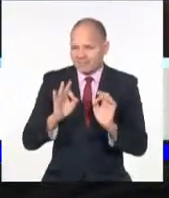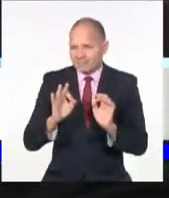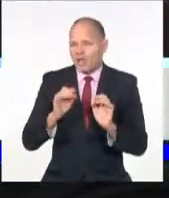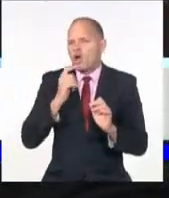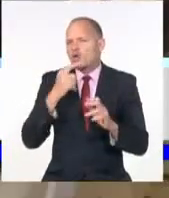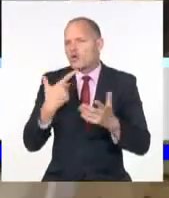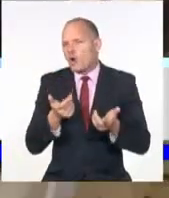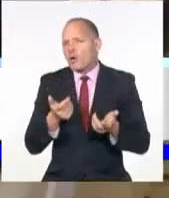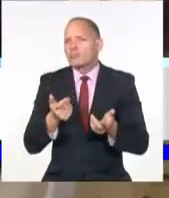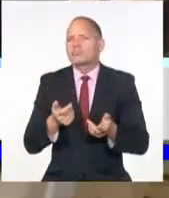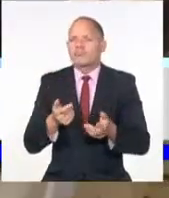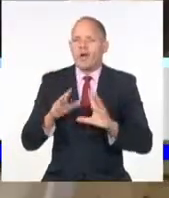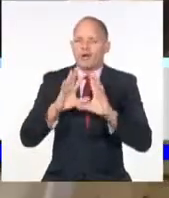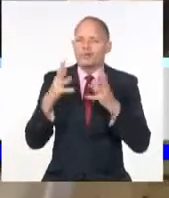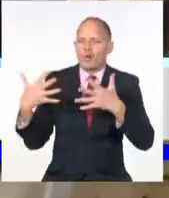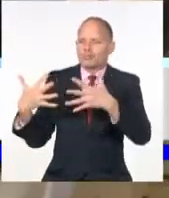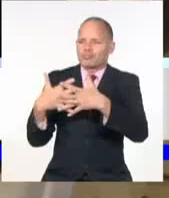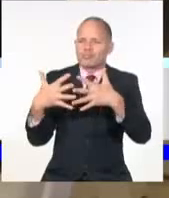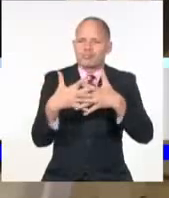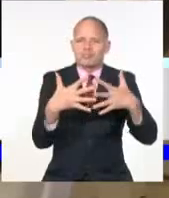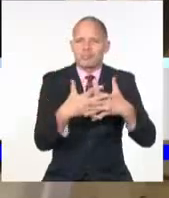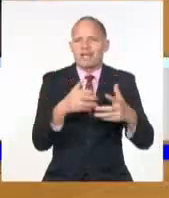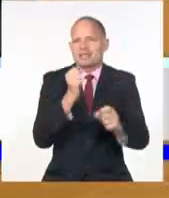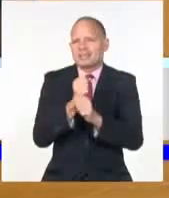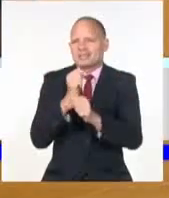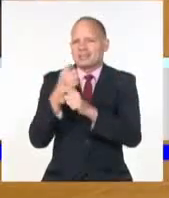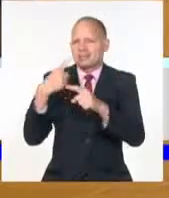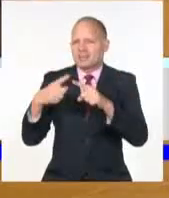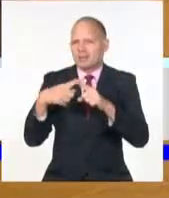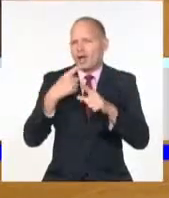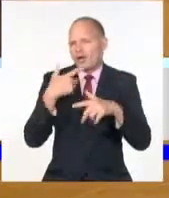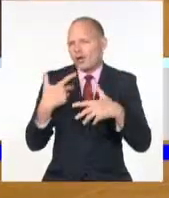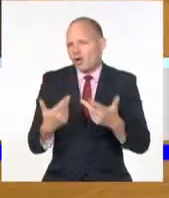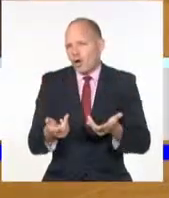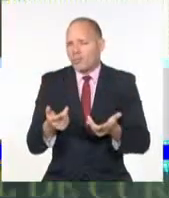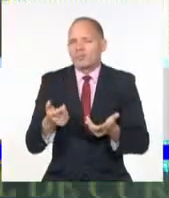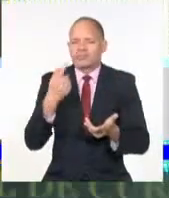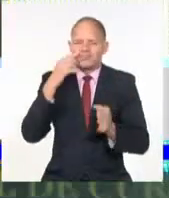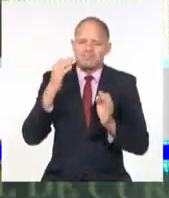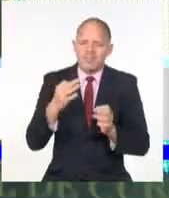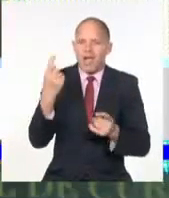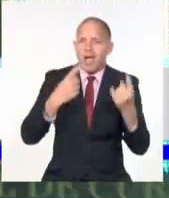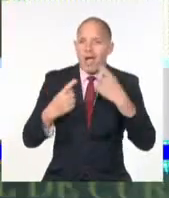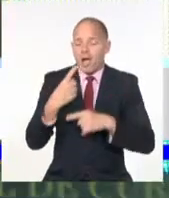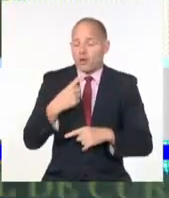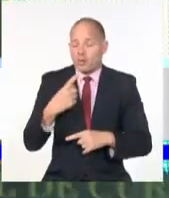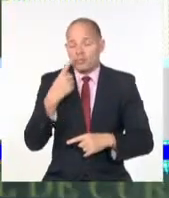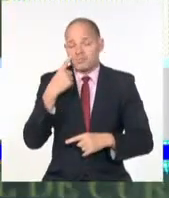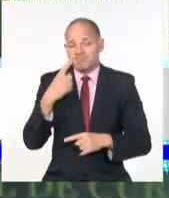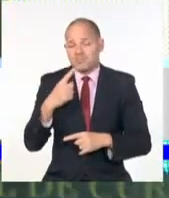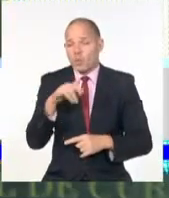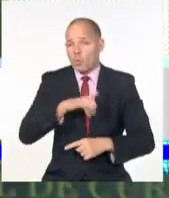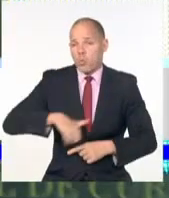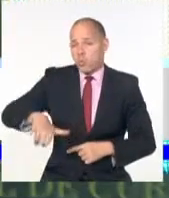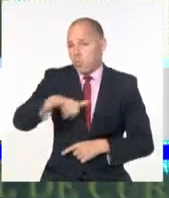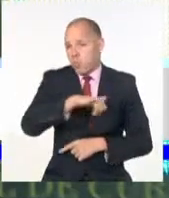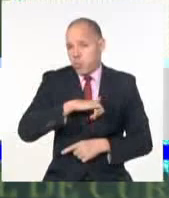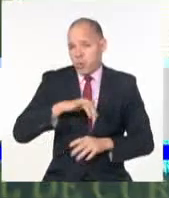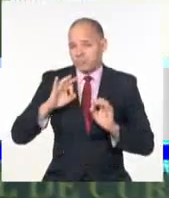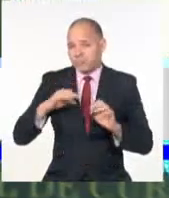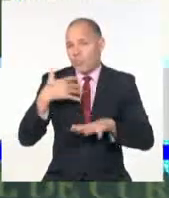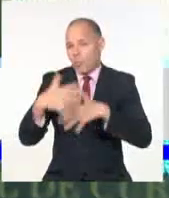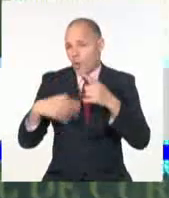las alianzas y la cooperación ante desafíos comunes. Inicia una nueva etapa para alcanzar los